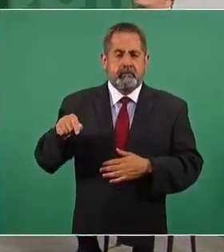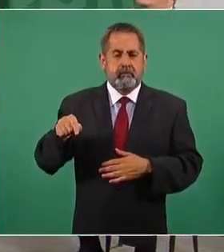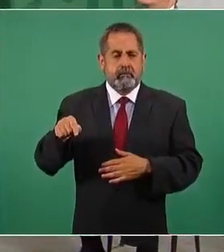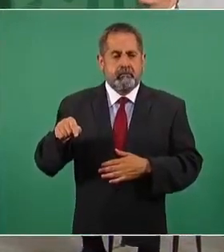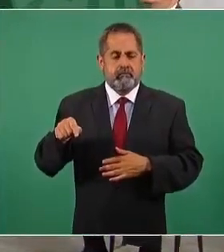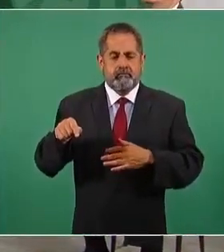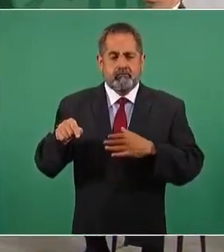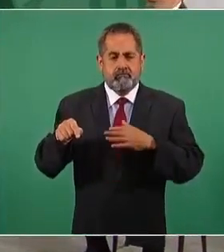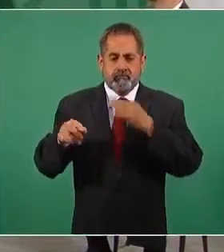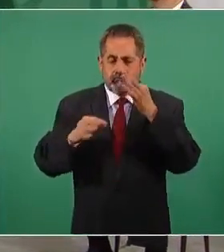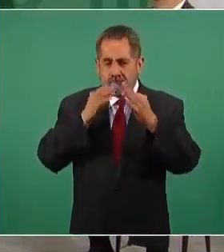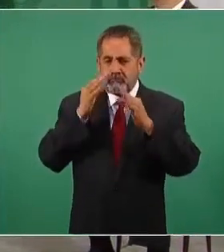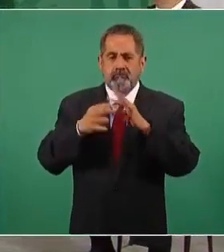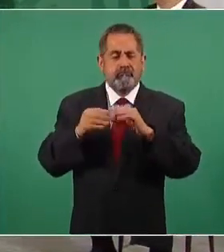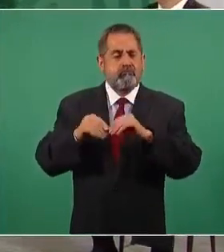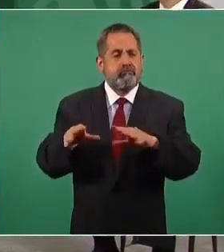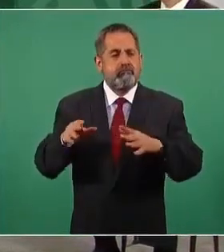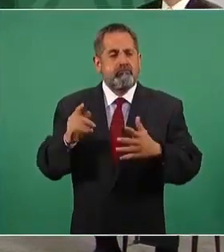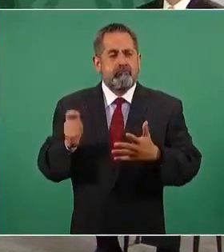de